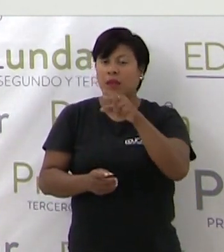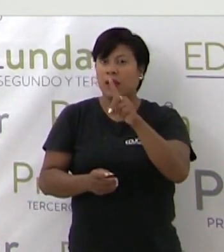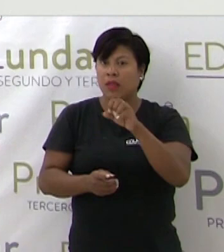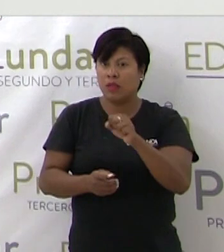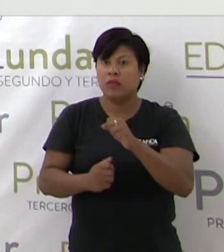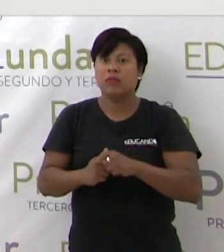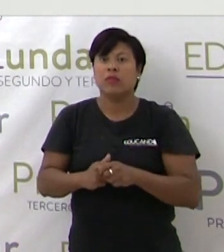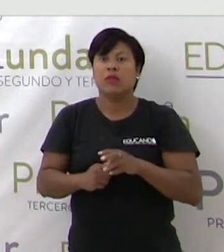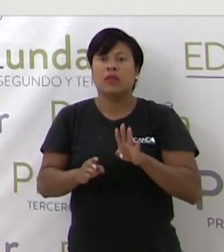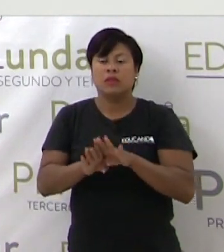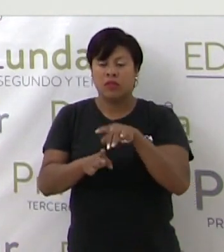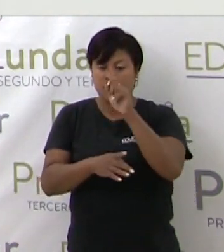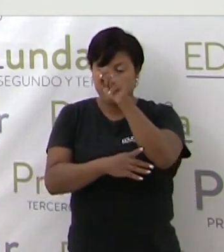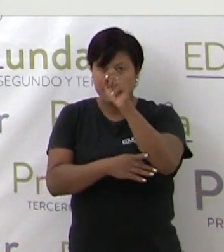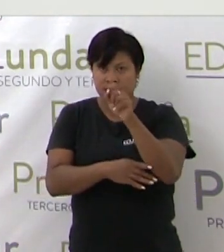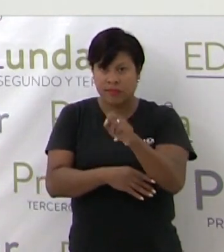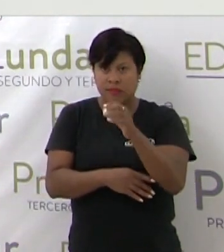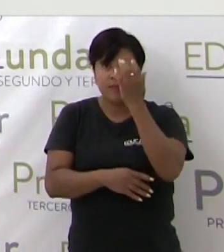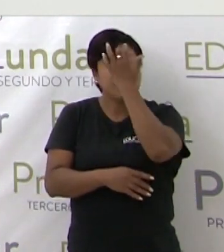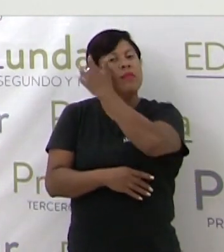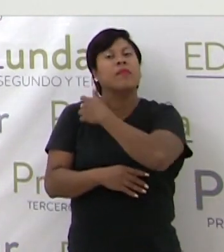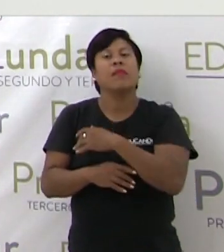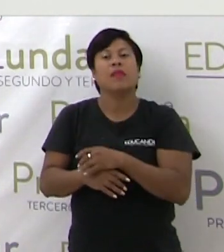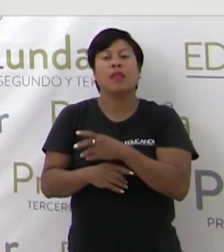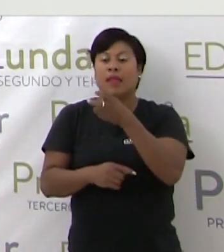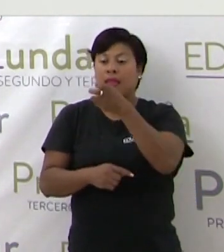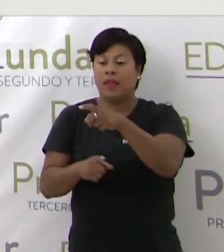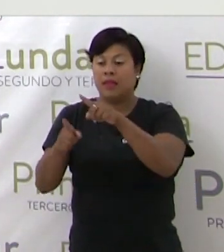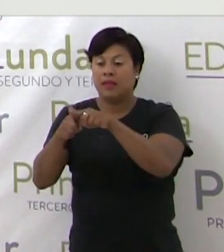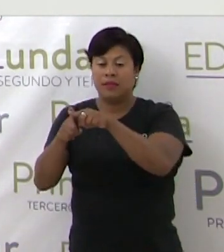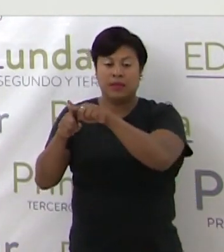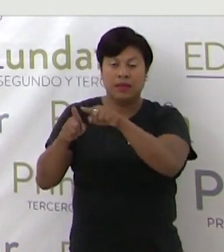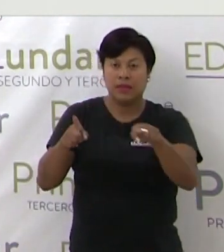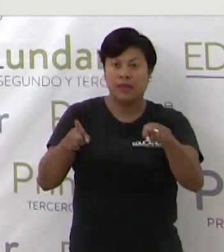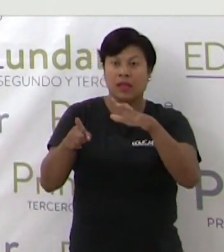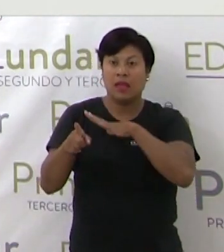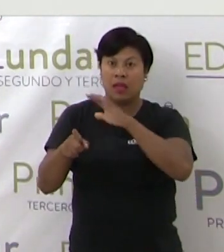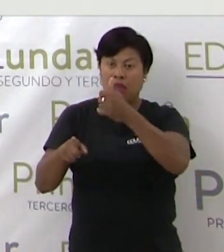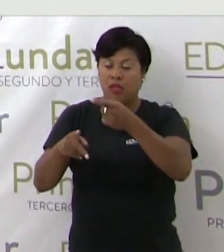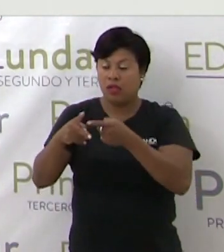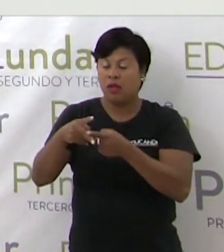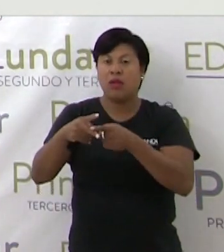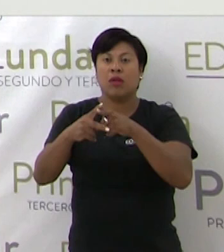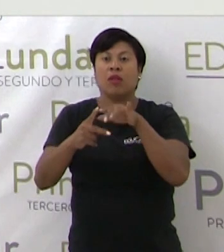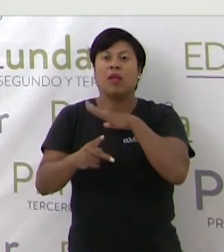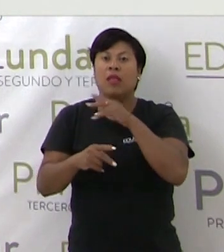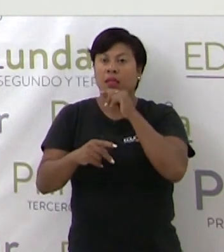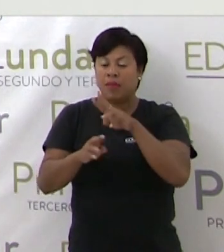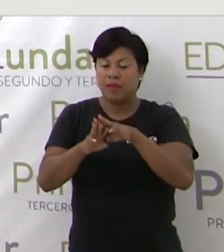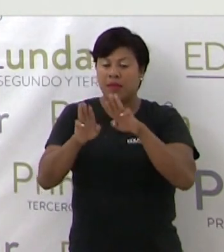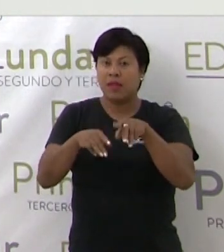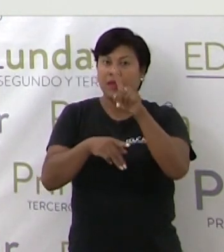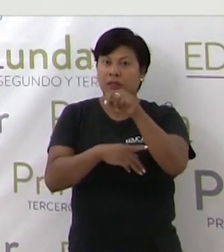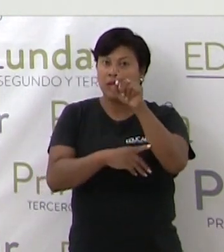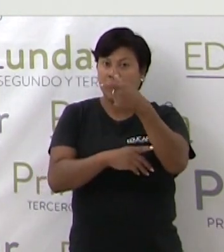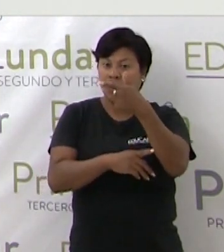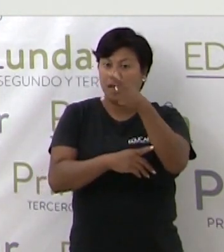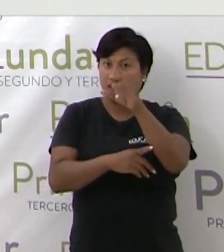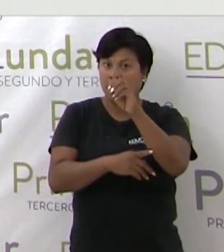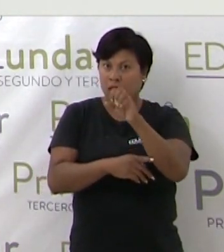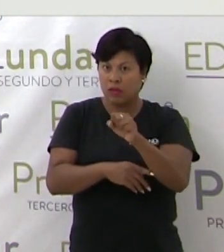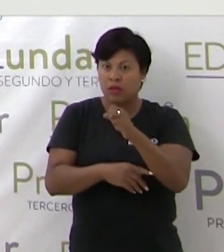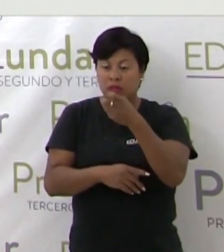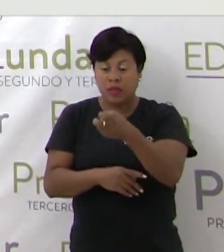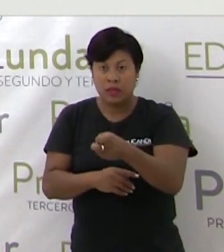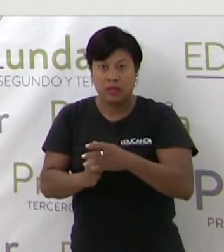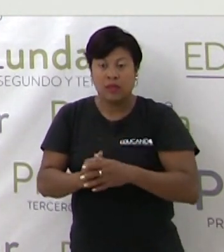unas líneas. De acá a acá hay otro ángulo que también mide 120 grados y de acá